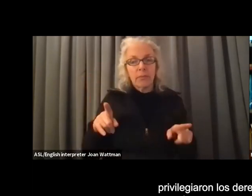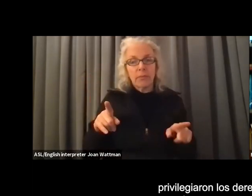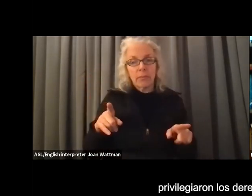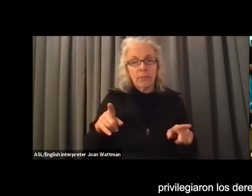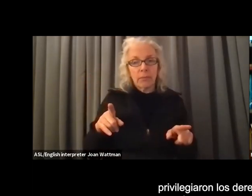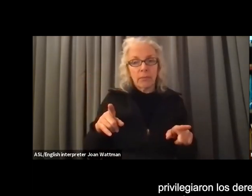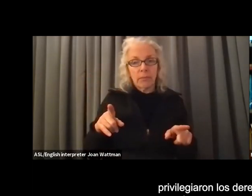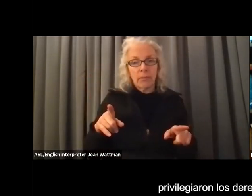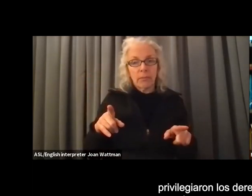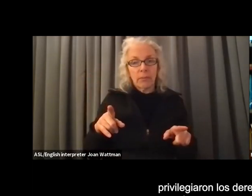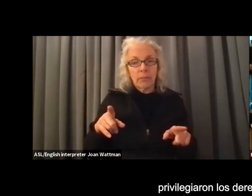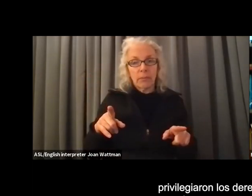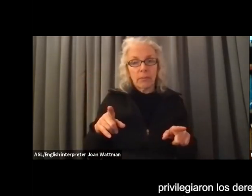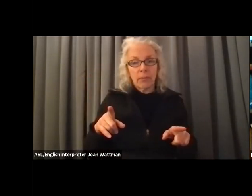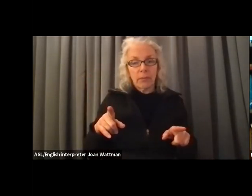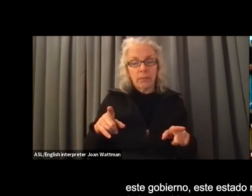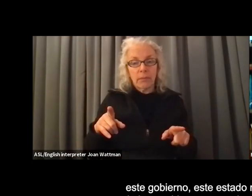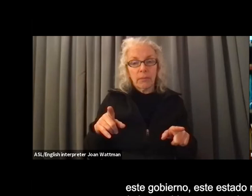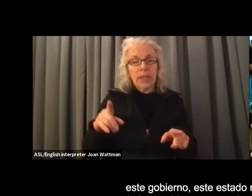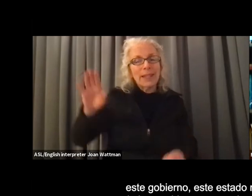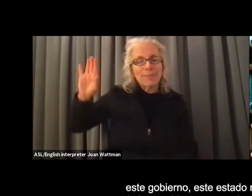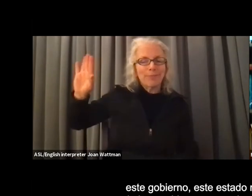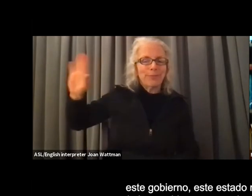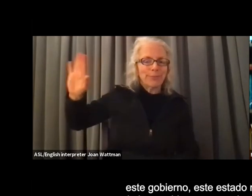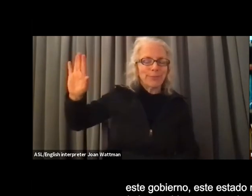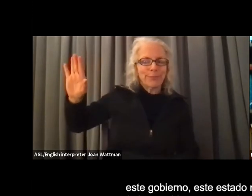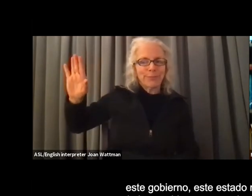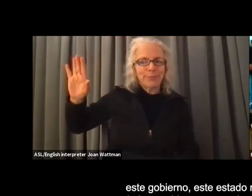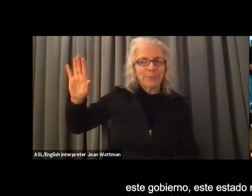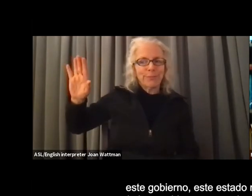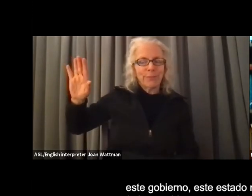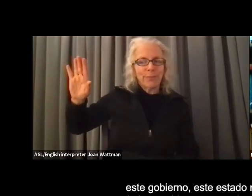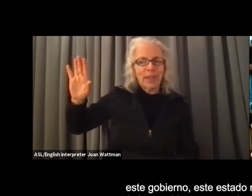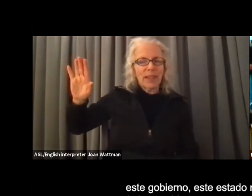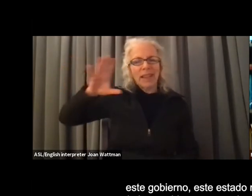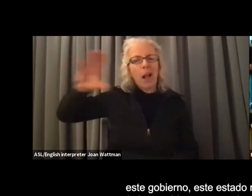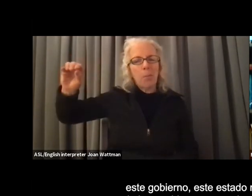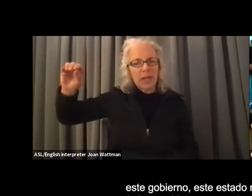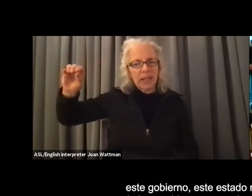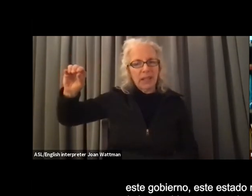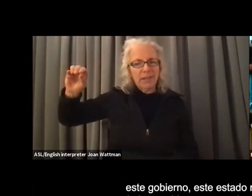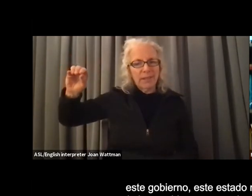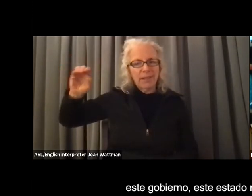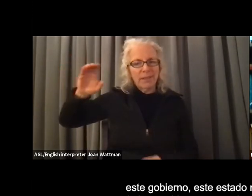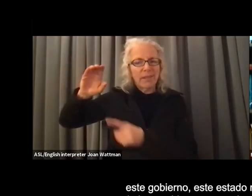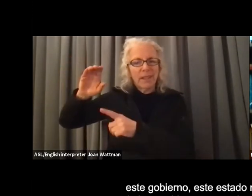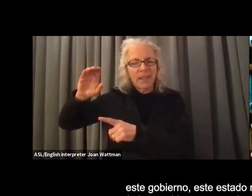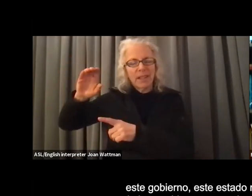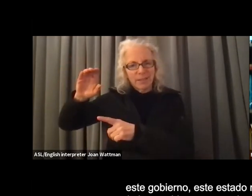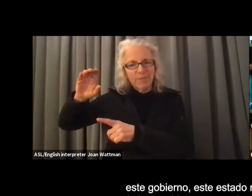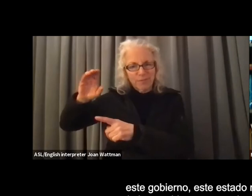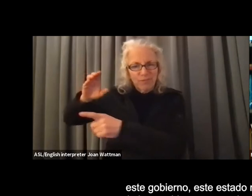una empresa multinacional, este gobierno, este Estado racial, y negó el derecho a los pueblos